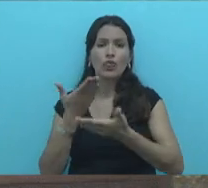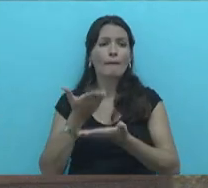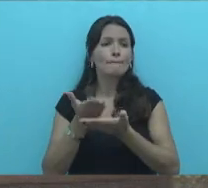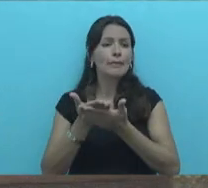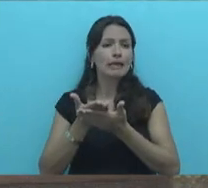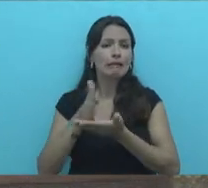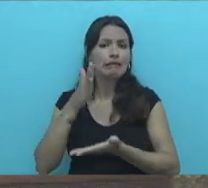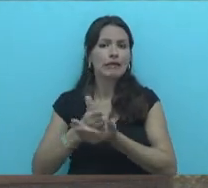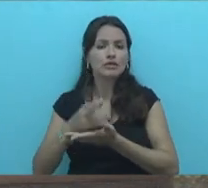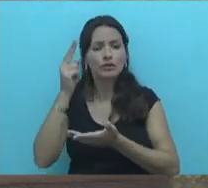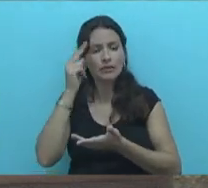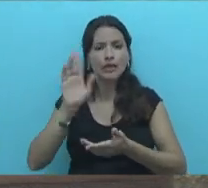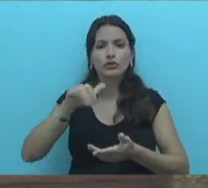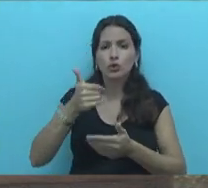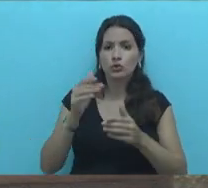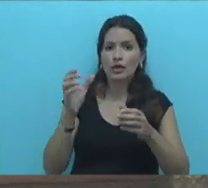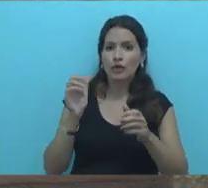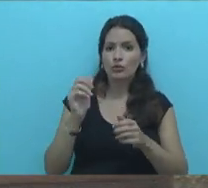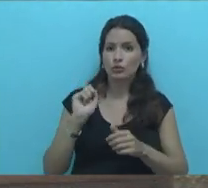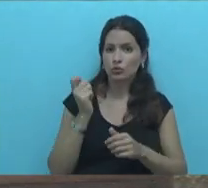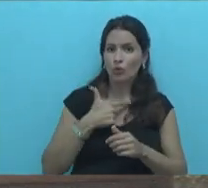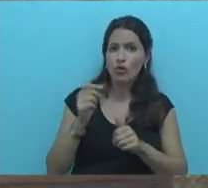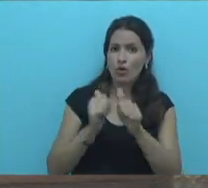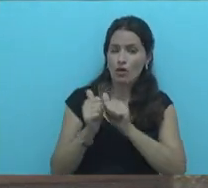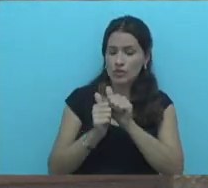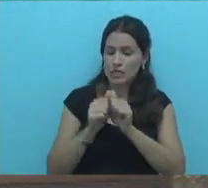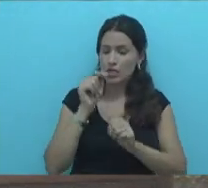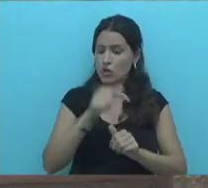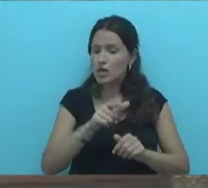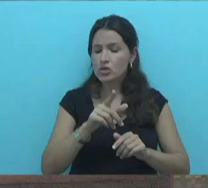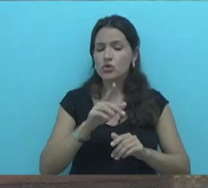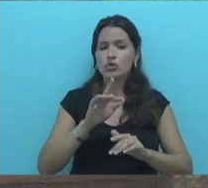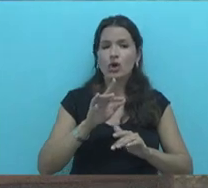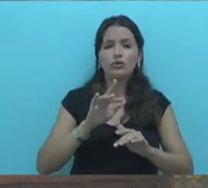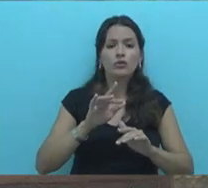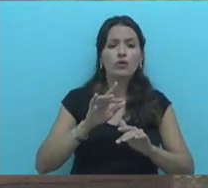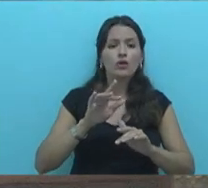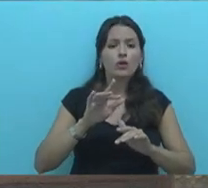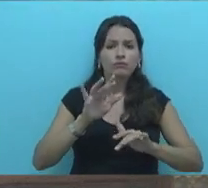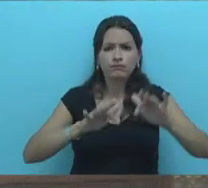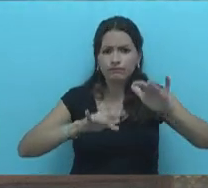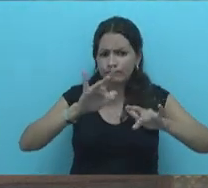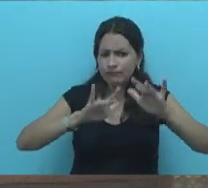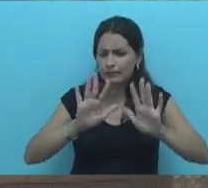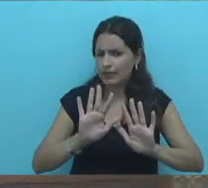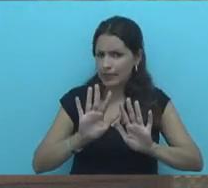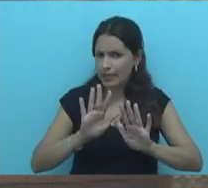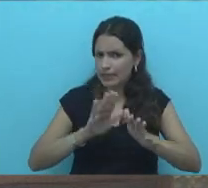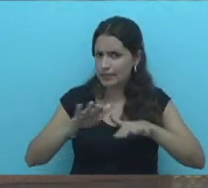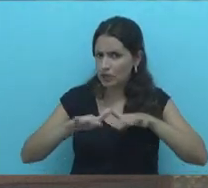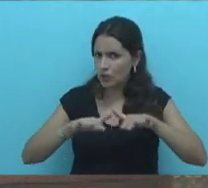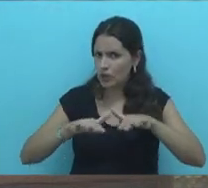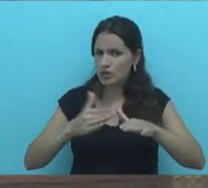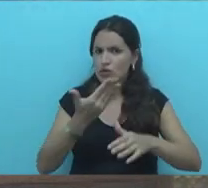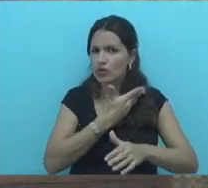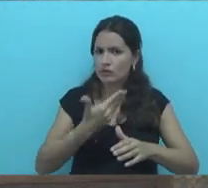Por eso los empresarios son los titiriteros de lo que significó el terrorismo de Estado. Por eso José Alfredo Martínez